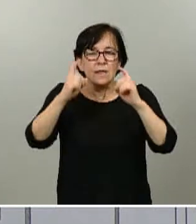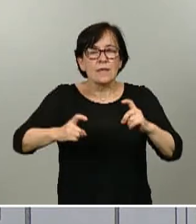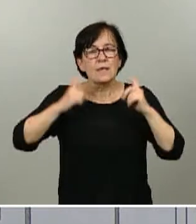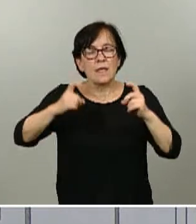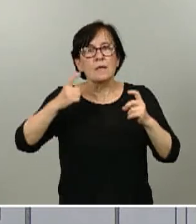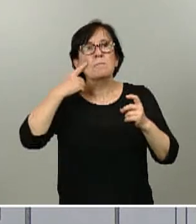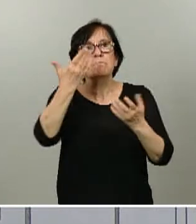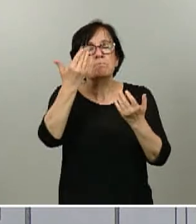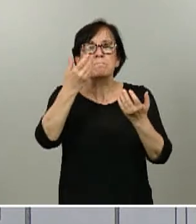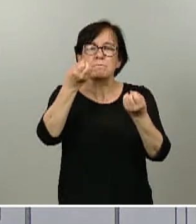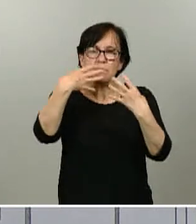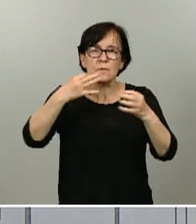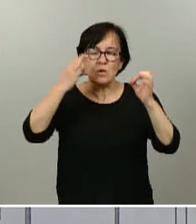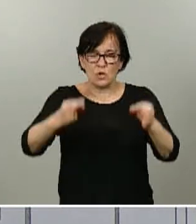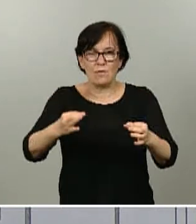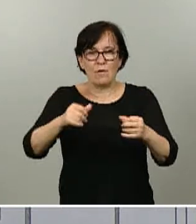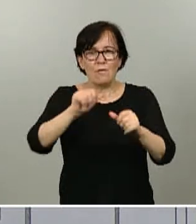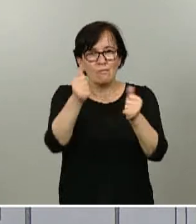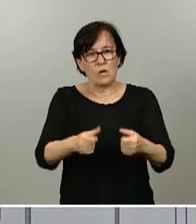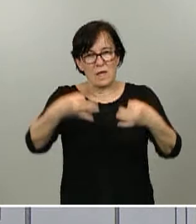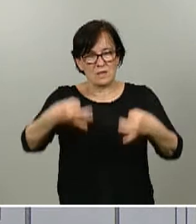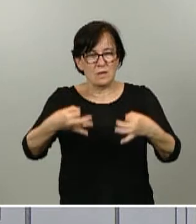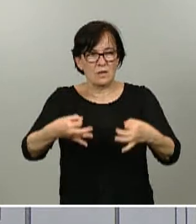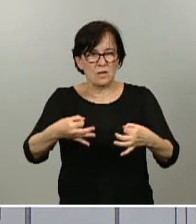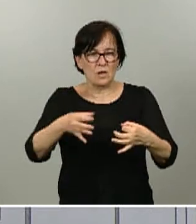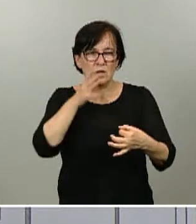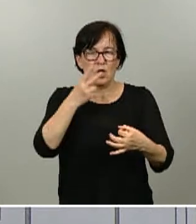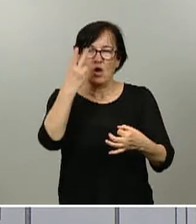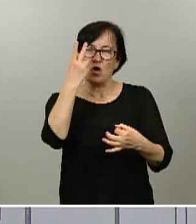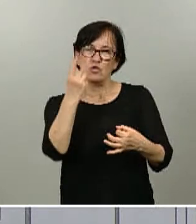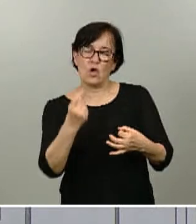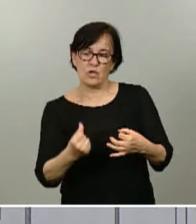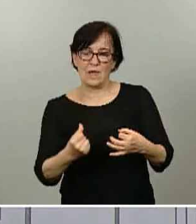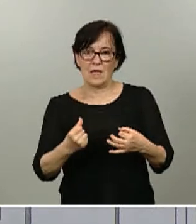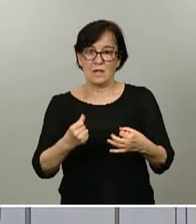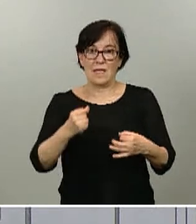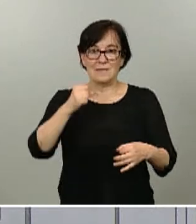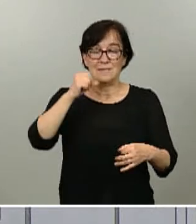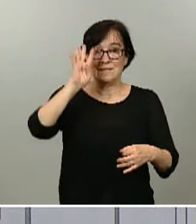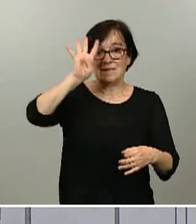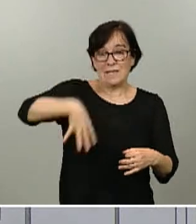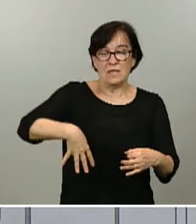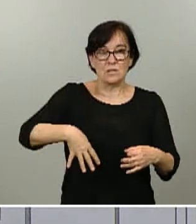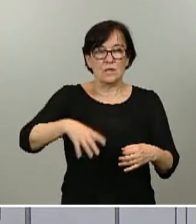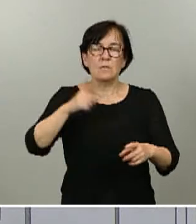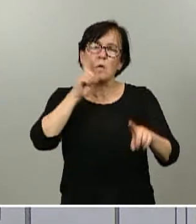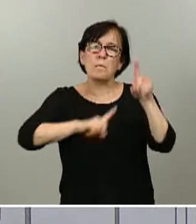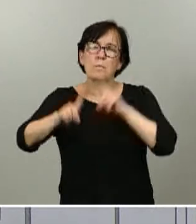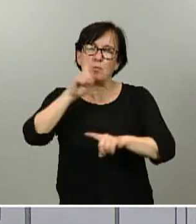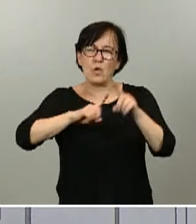forma más segura posible y ahora mismo lleva 2 días la Comunidad Autónoma de Cataluña que está teniendo problemas con esta